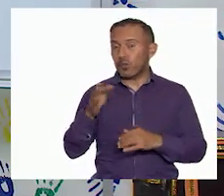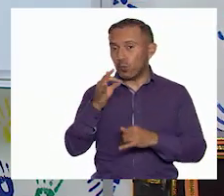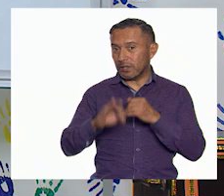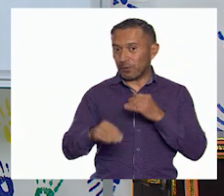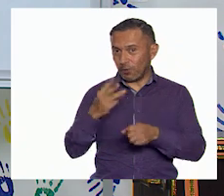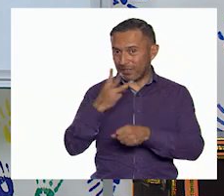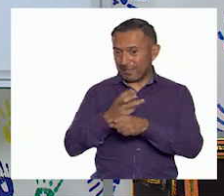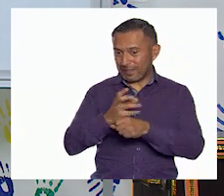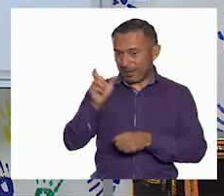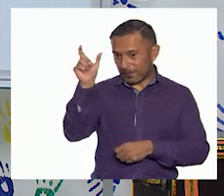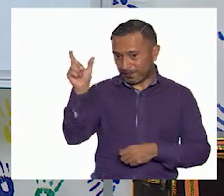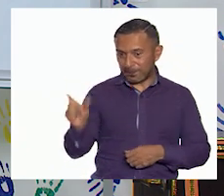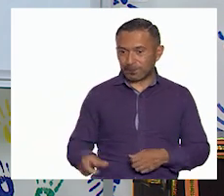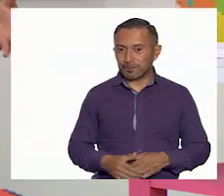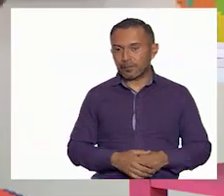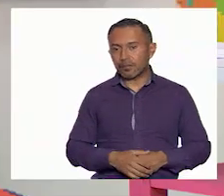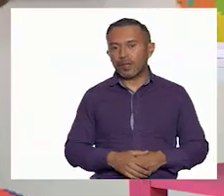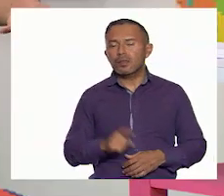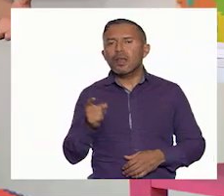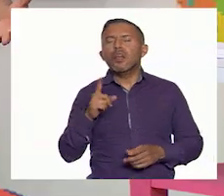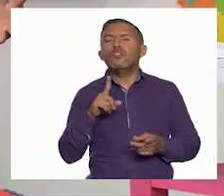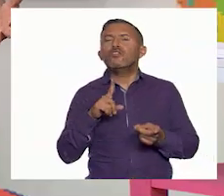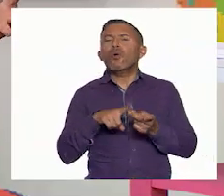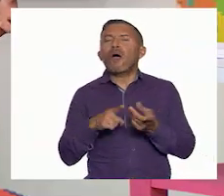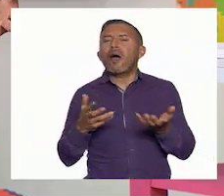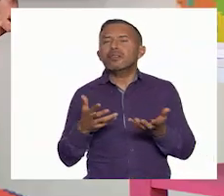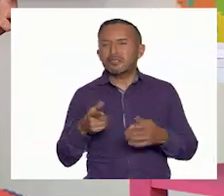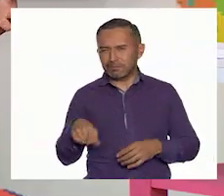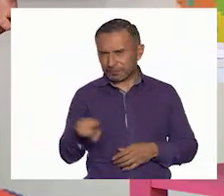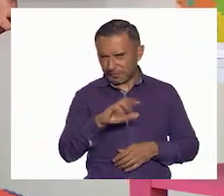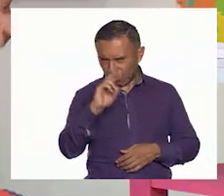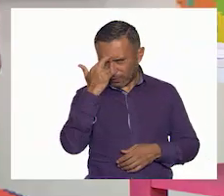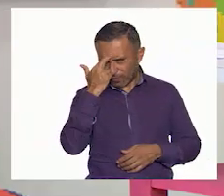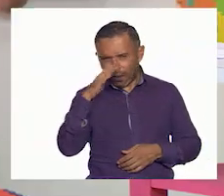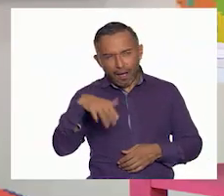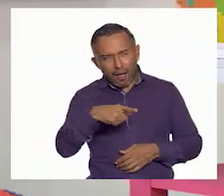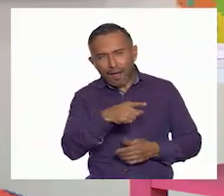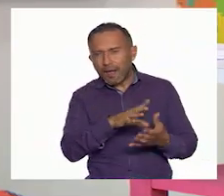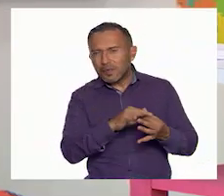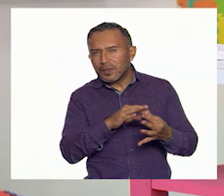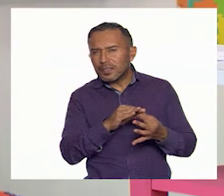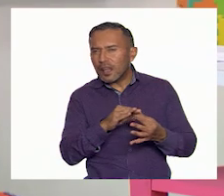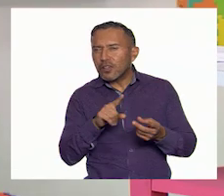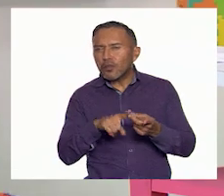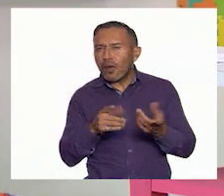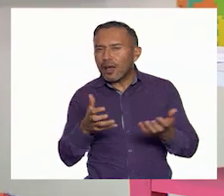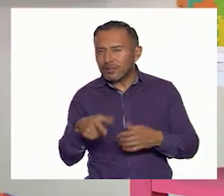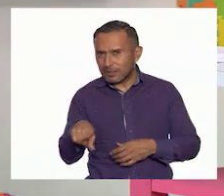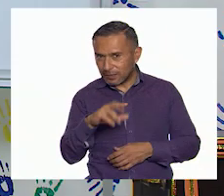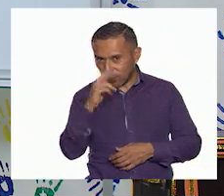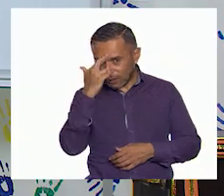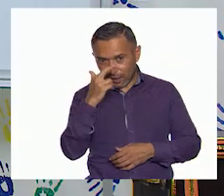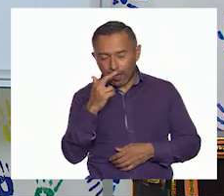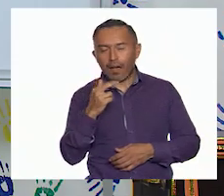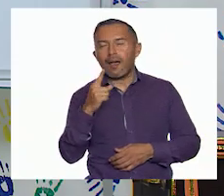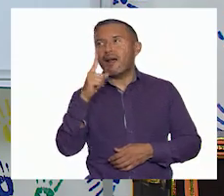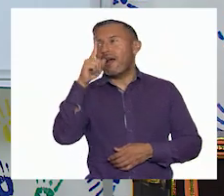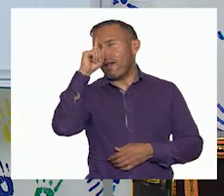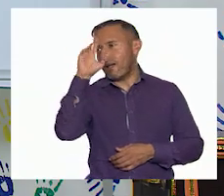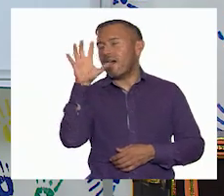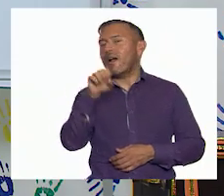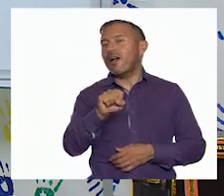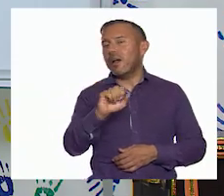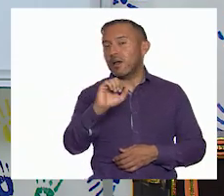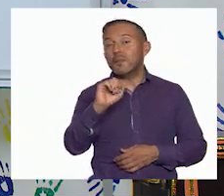lo realizaba, ¿ustedes en casa recuerdan dónde realizaba esta actividad? Pili. ¿Se acuerdan? Yo recuerdo que dijo que le